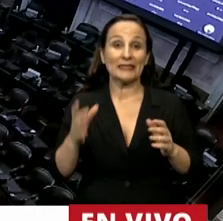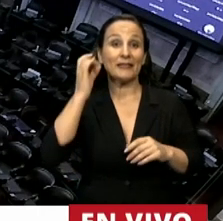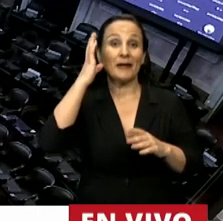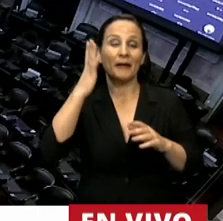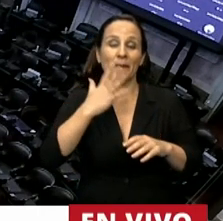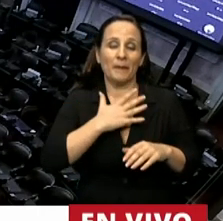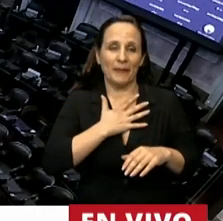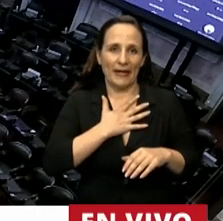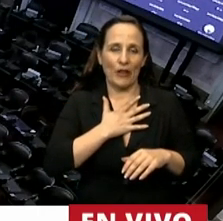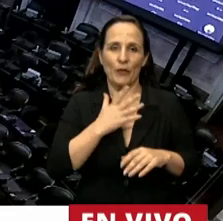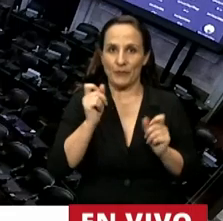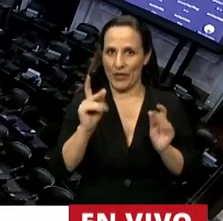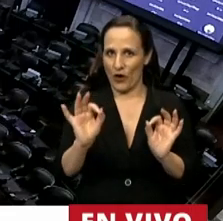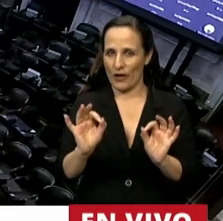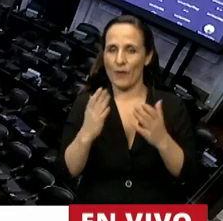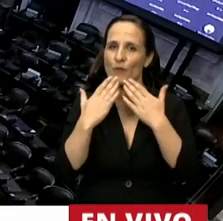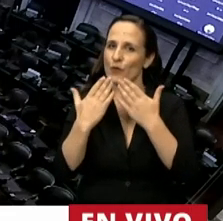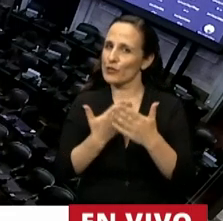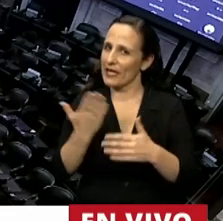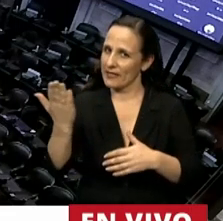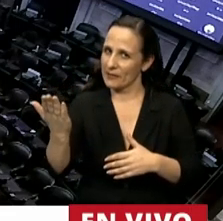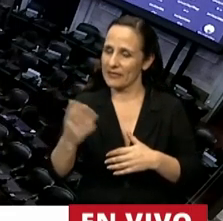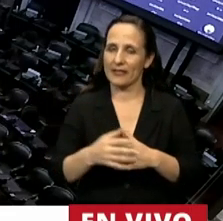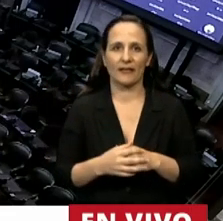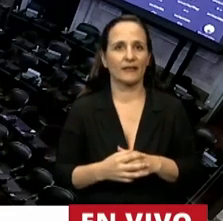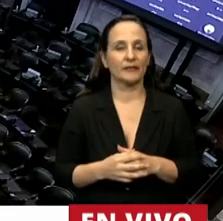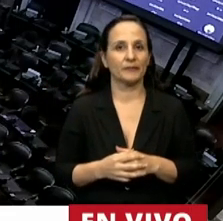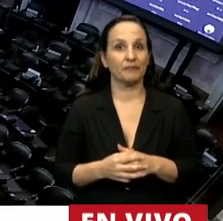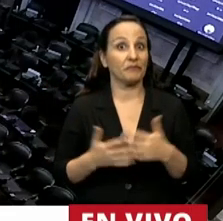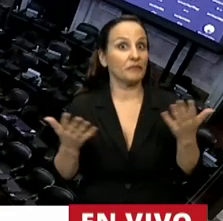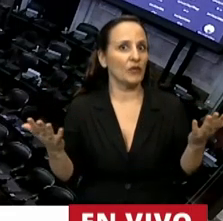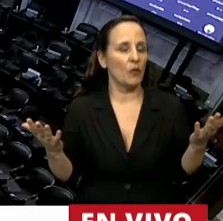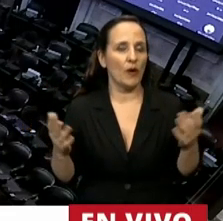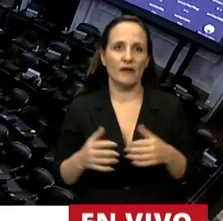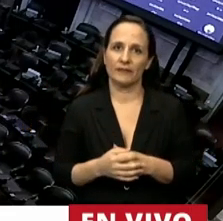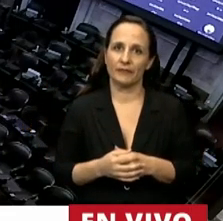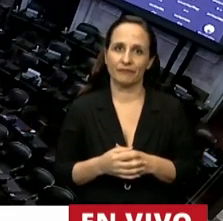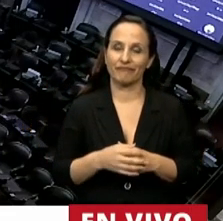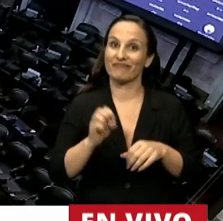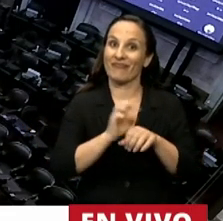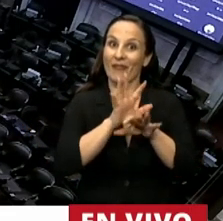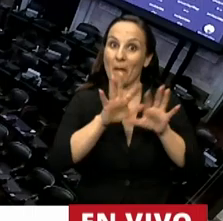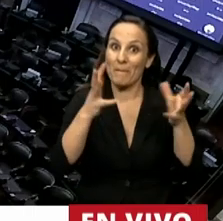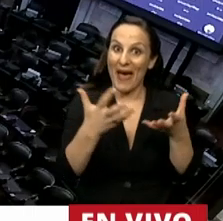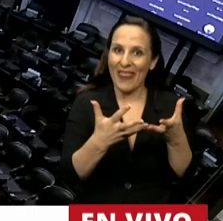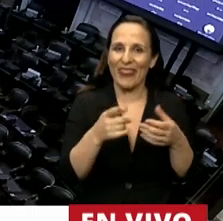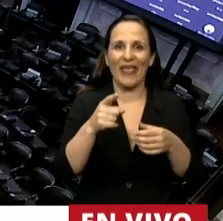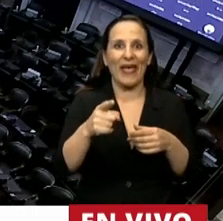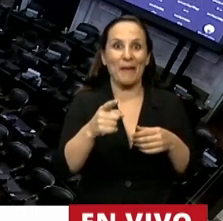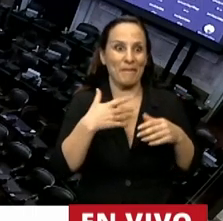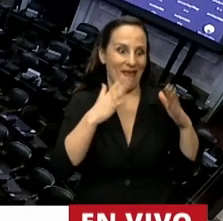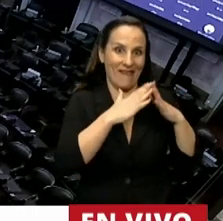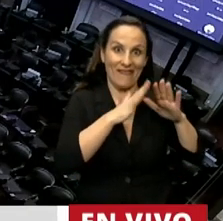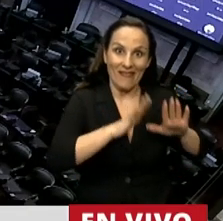Perdón. Ok, muchas gracias, señor presidente. Bueno, la realidad es que la pandemia y el aislamiento sanitario preventivo